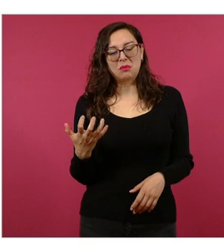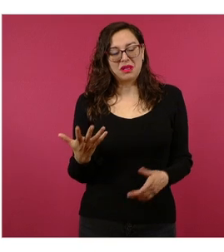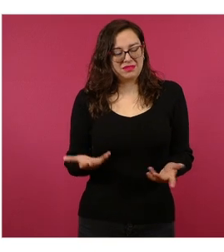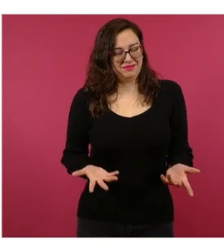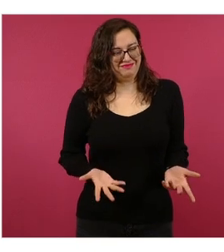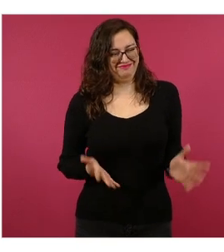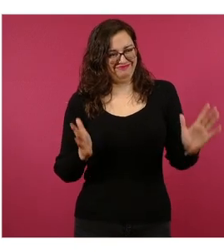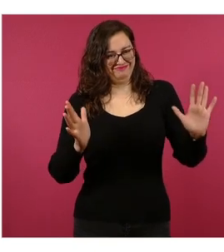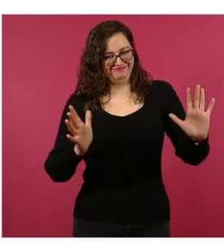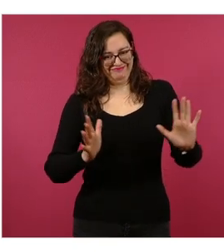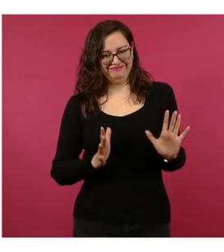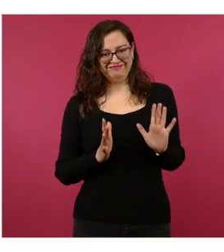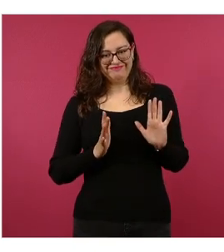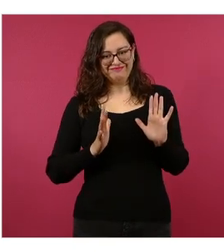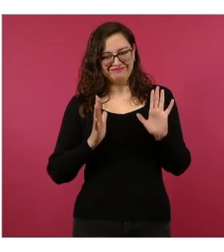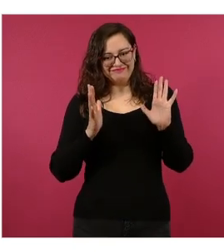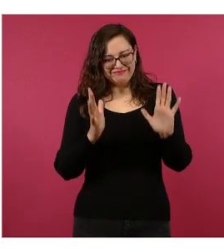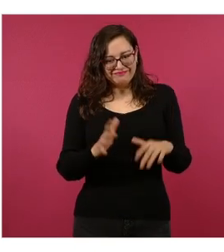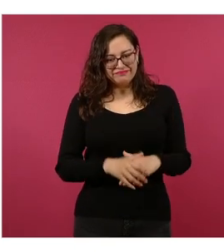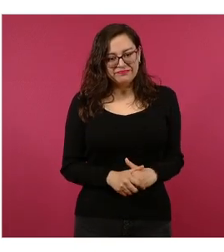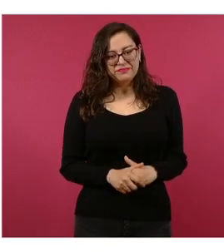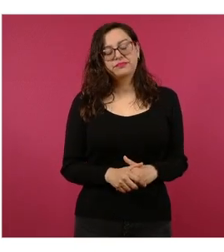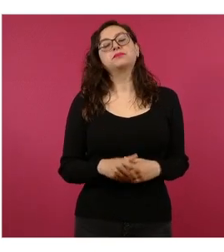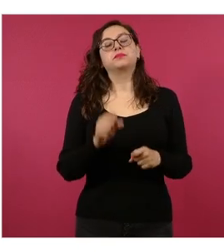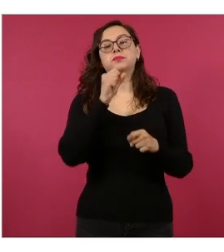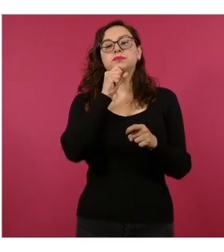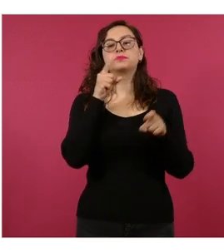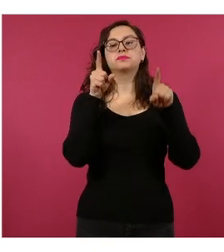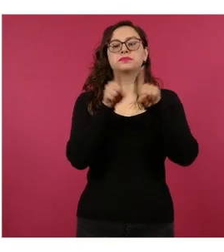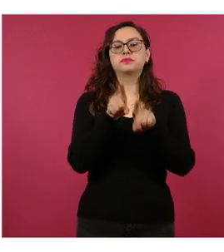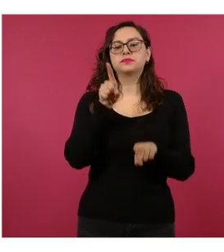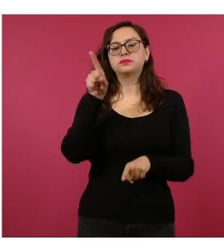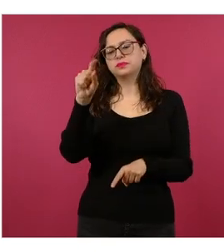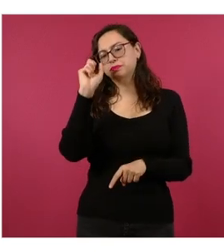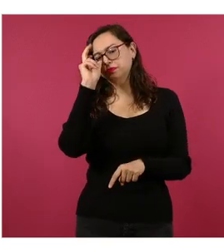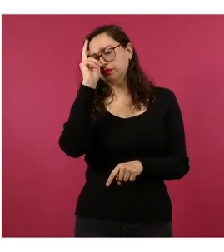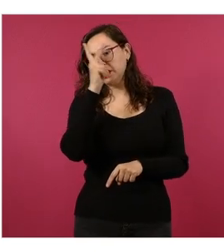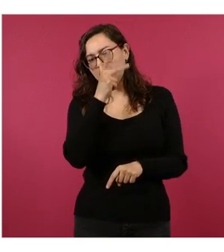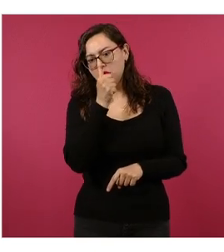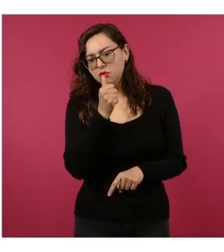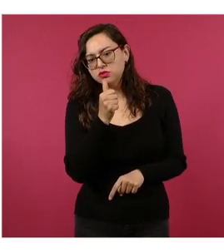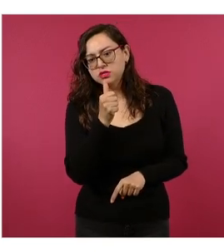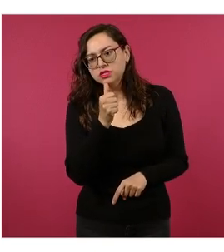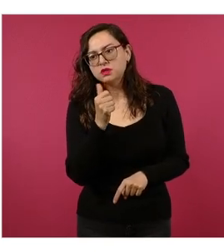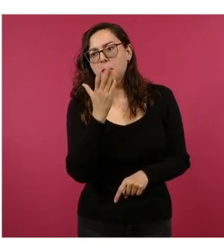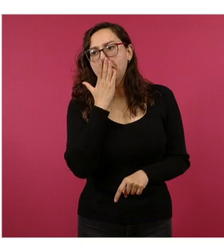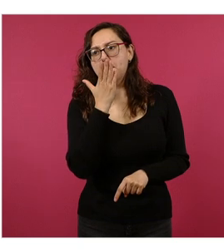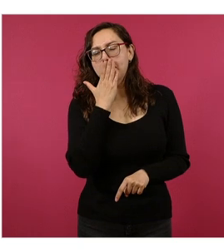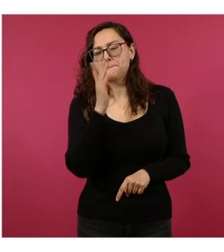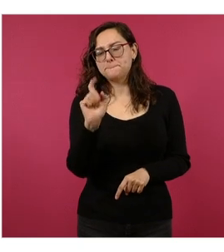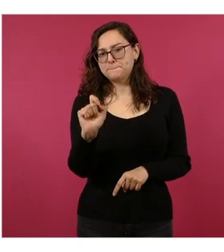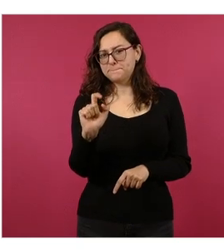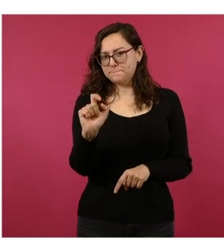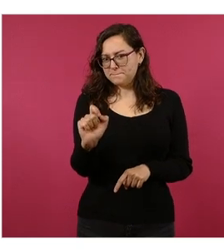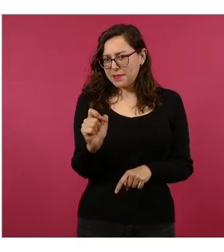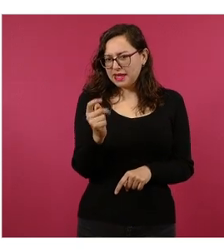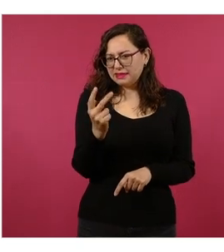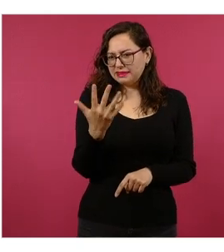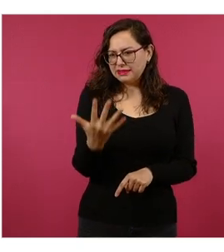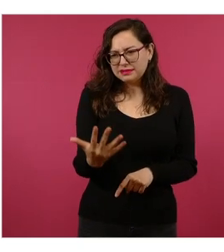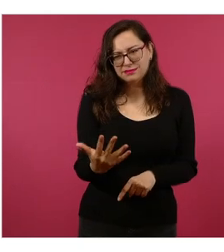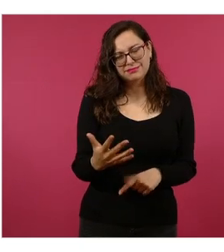ahí, nuevamente empezamos a ver a Arco ahí en Hermosillo, Sonora, con el litro a 25.89 y pues ahí